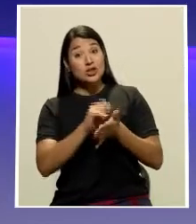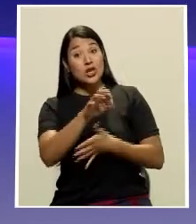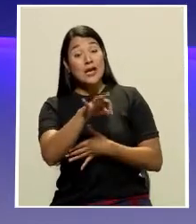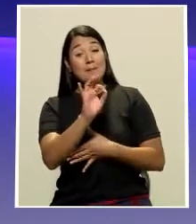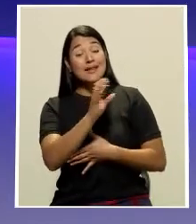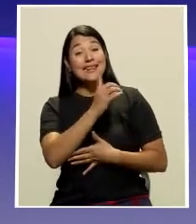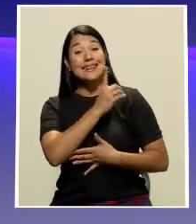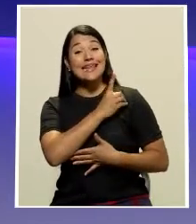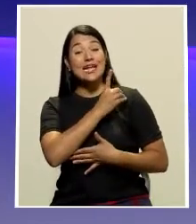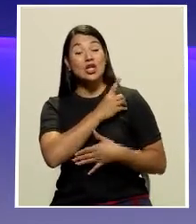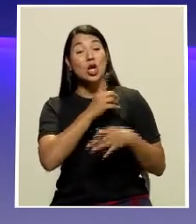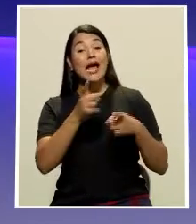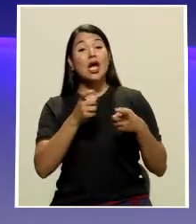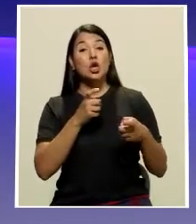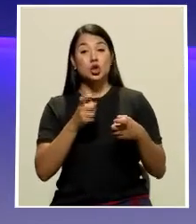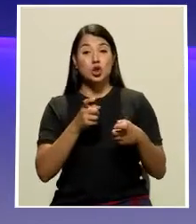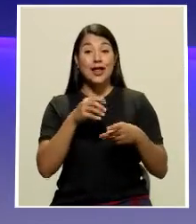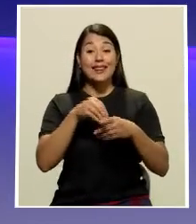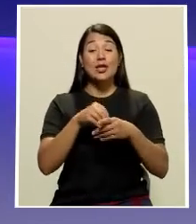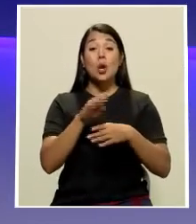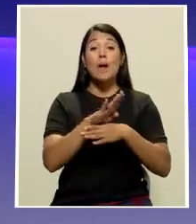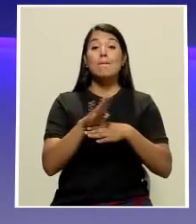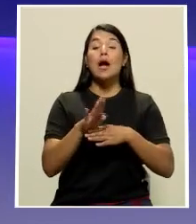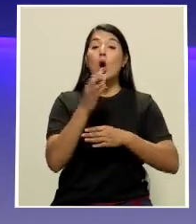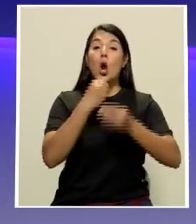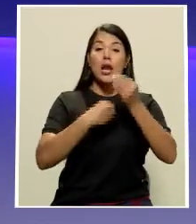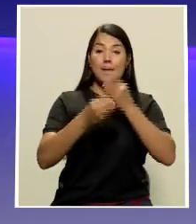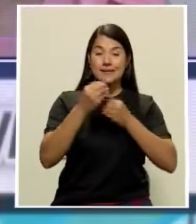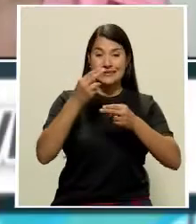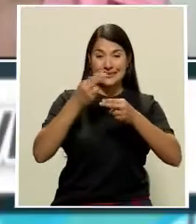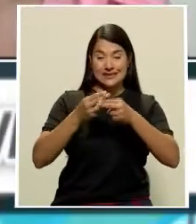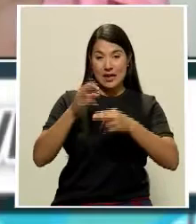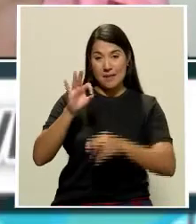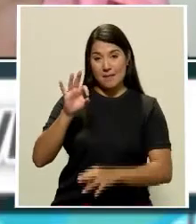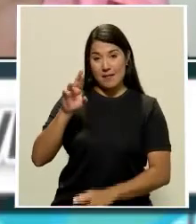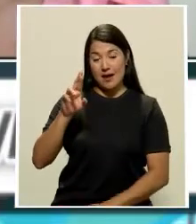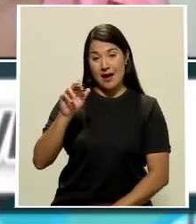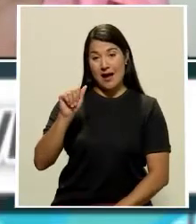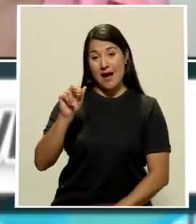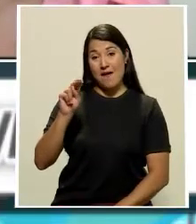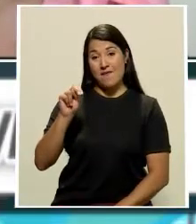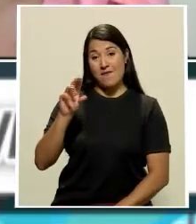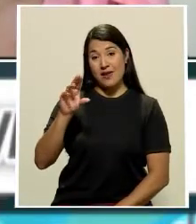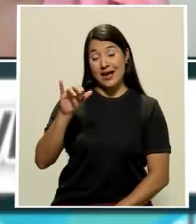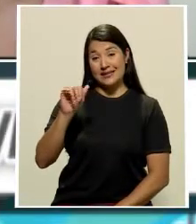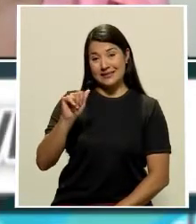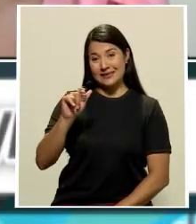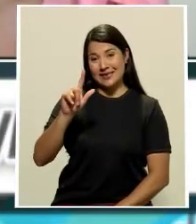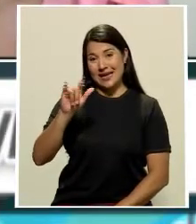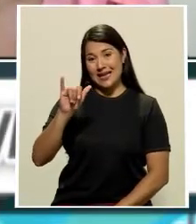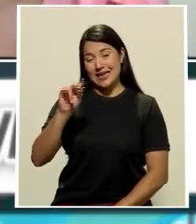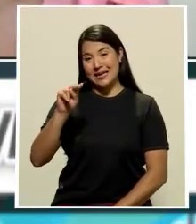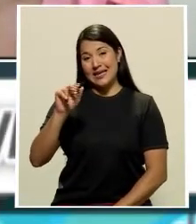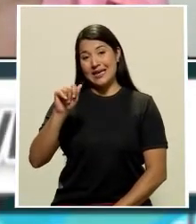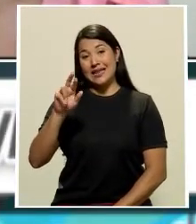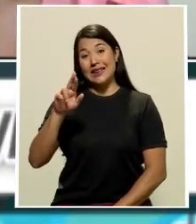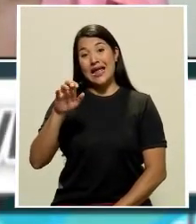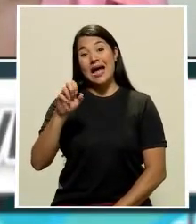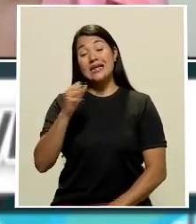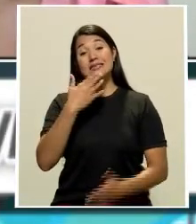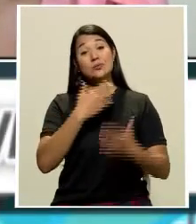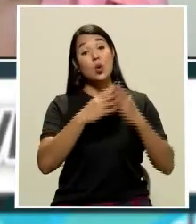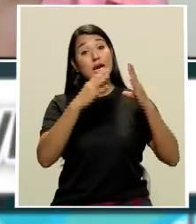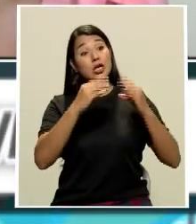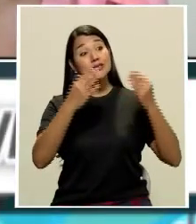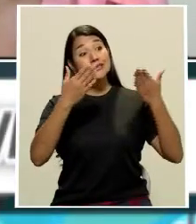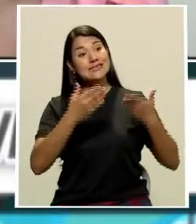la directora ejecutiva del Banco de Alimentos, doña Francia Linares. Buenas noches, doña Francia. Bienvenida al set de